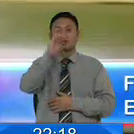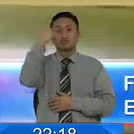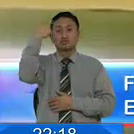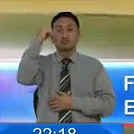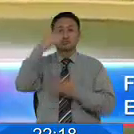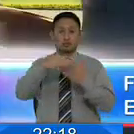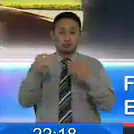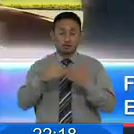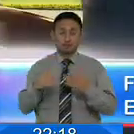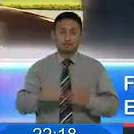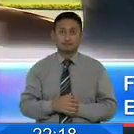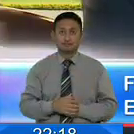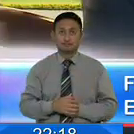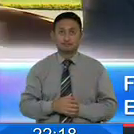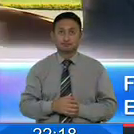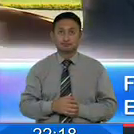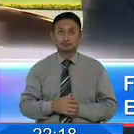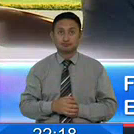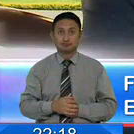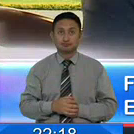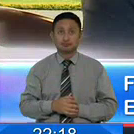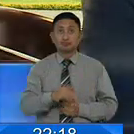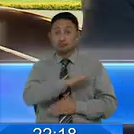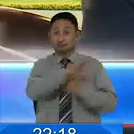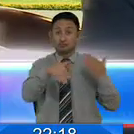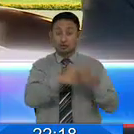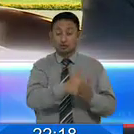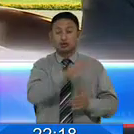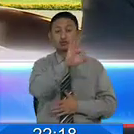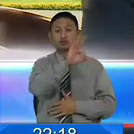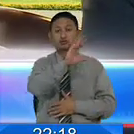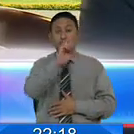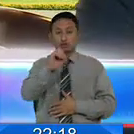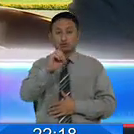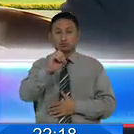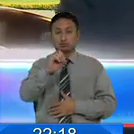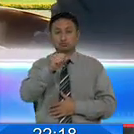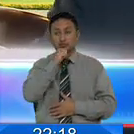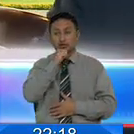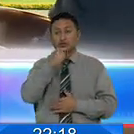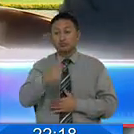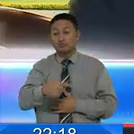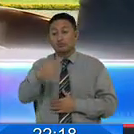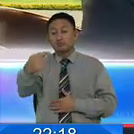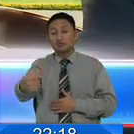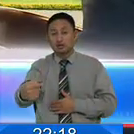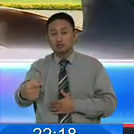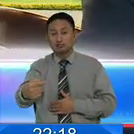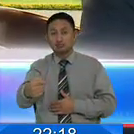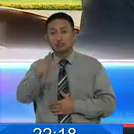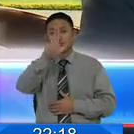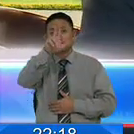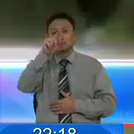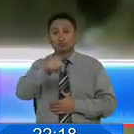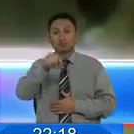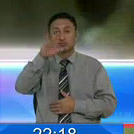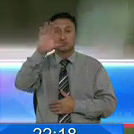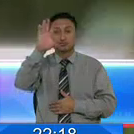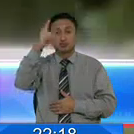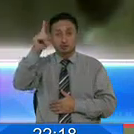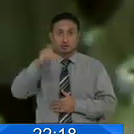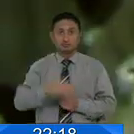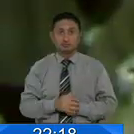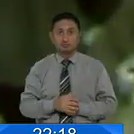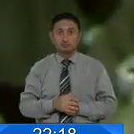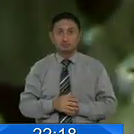de dólares. Exactamente son 900 millones. Entonces queda todavía el resto del tramo pendiente, que son 3.000 millones de dólares. Pero no